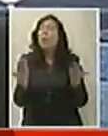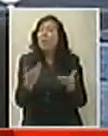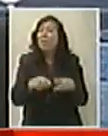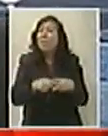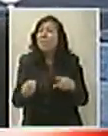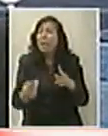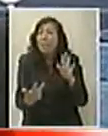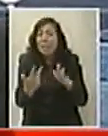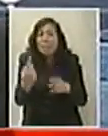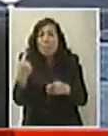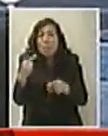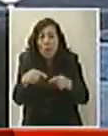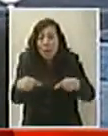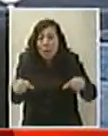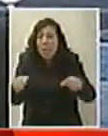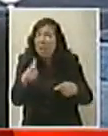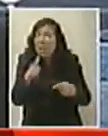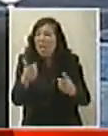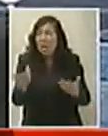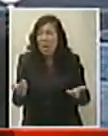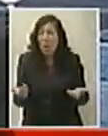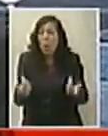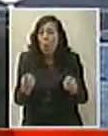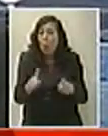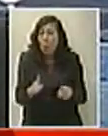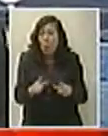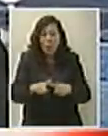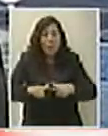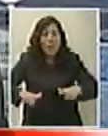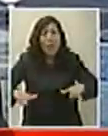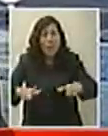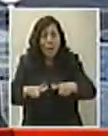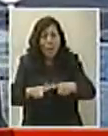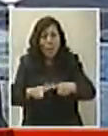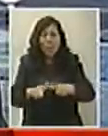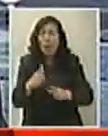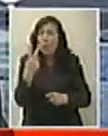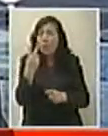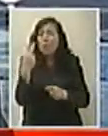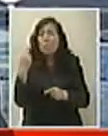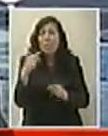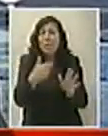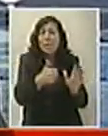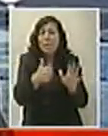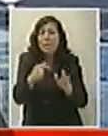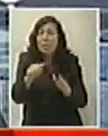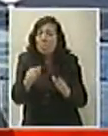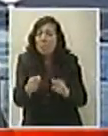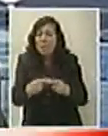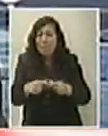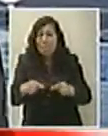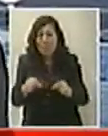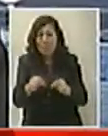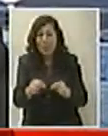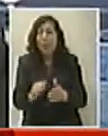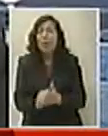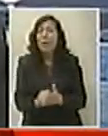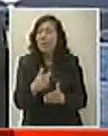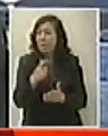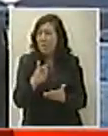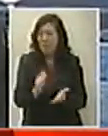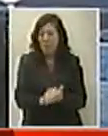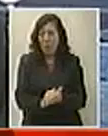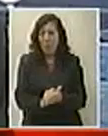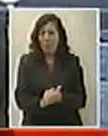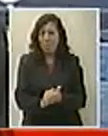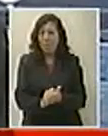a sacar 13 millones de metros cúbicos de agua, cuando en las lagunas solamente hay 2.600.000 metros cúbicos de agua.